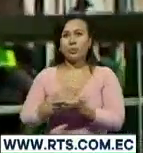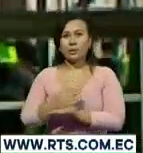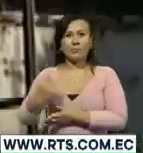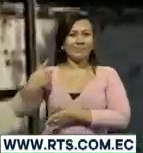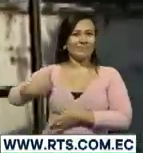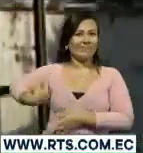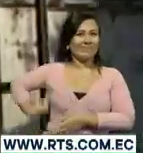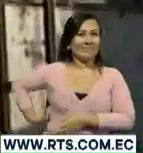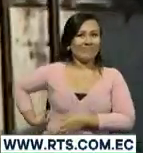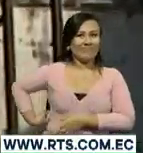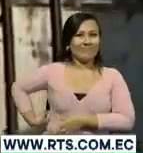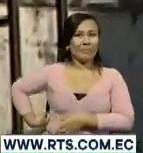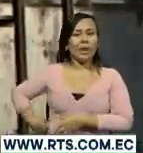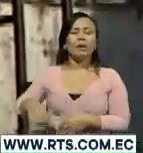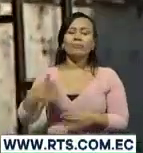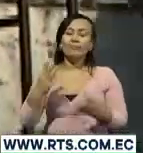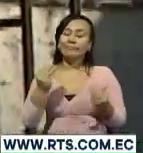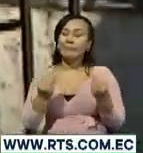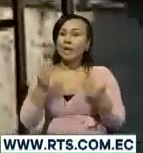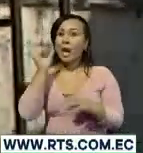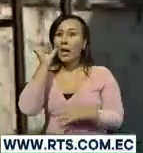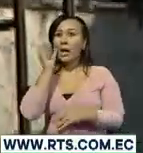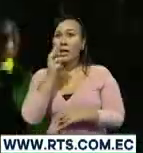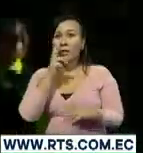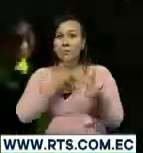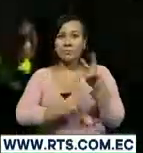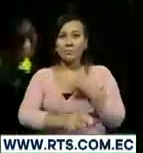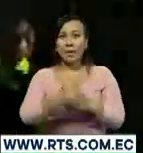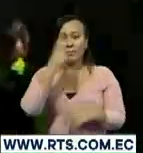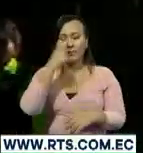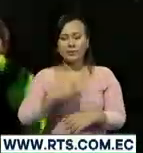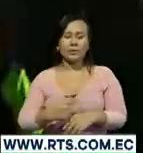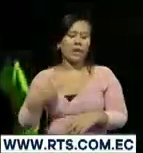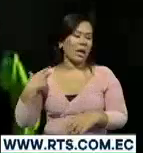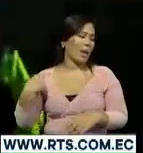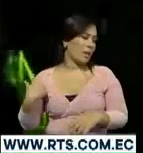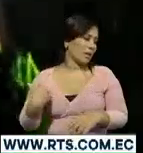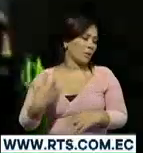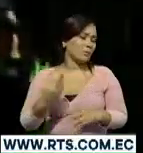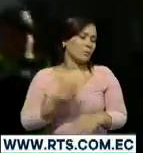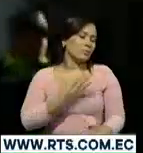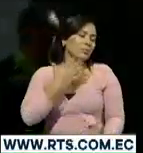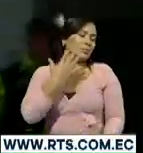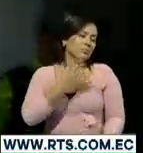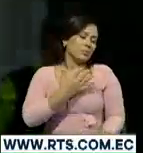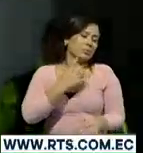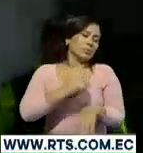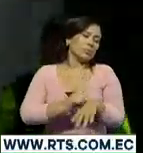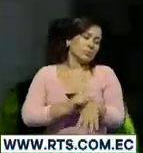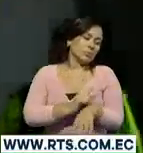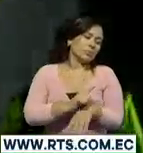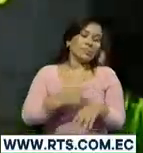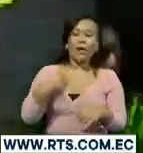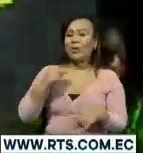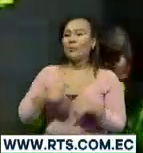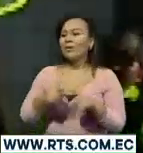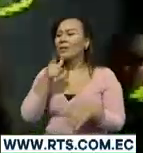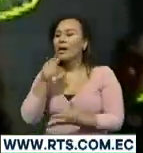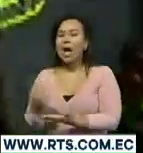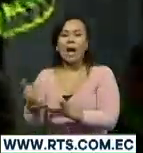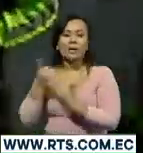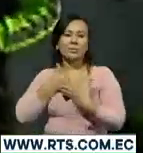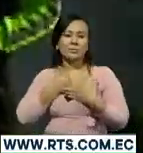espalda. Todo hace suponer a los investigadores que quedó malherido y luego de agonizar por algunas horas, y como no hubo quien lo